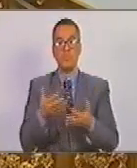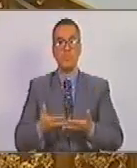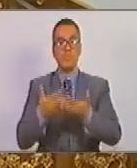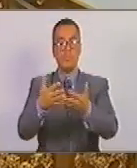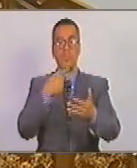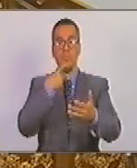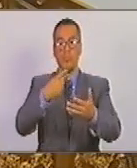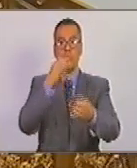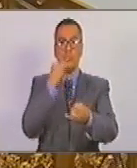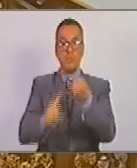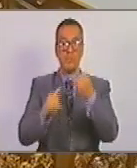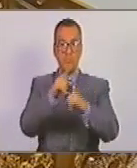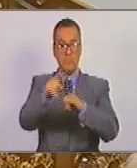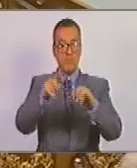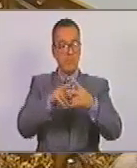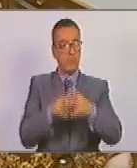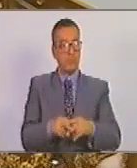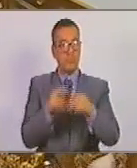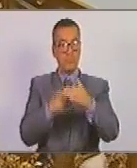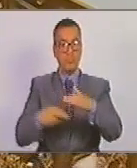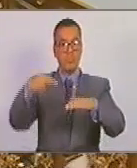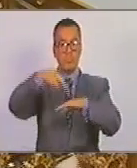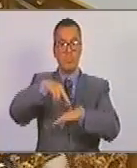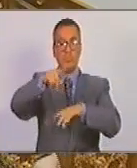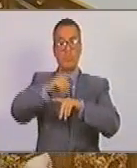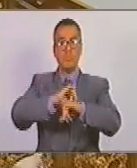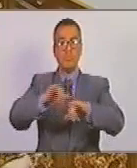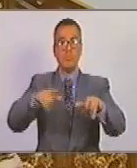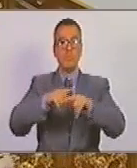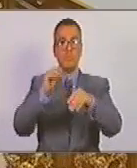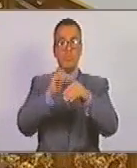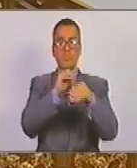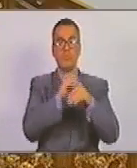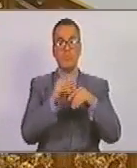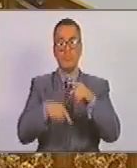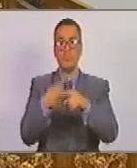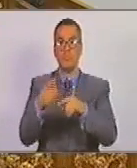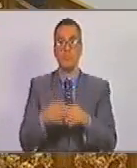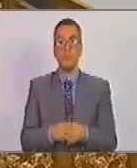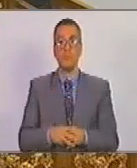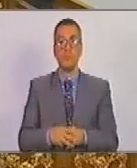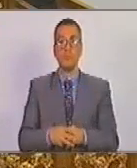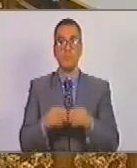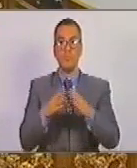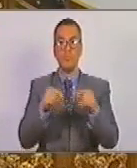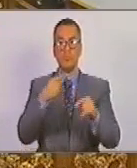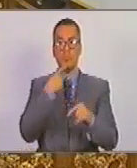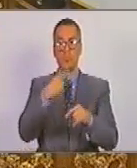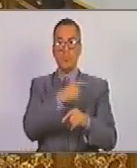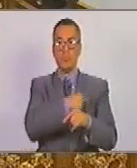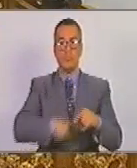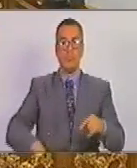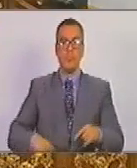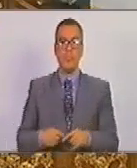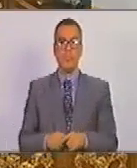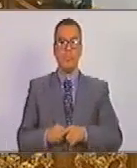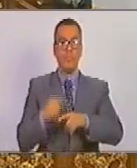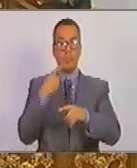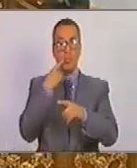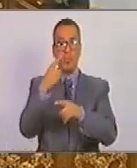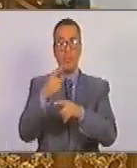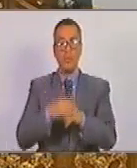señaló que, agotada la agenda del día, se levanta la sesión ordinaria y convocó para la próxima sesión. Es todo, ciudadano presidente. En